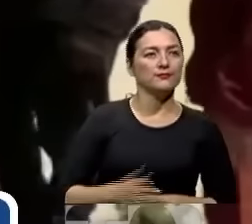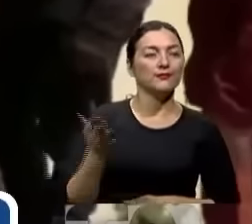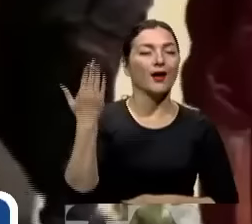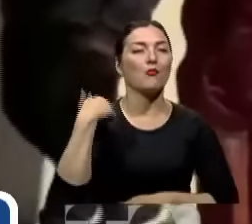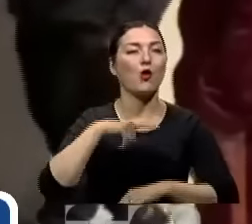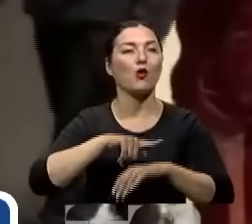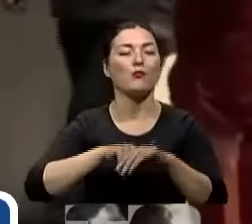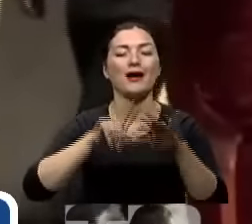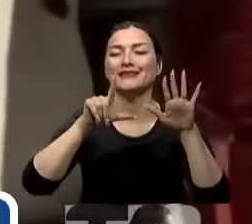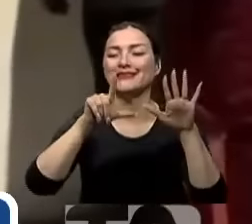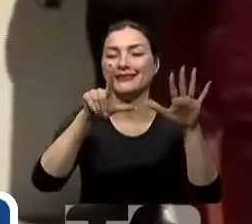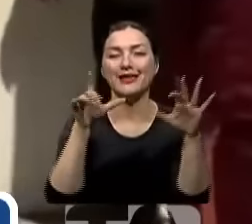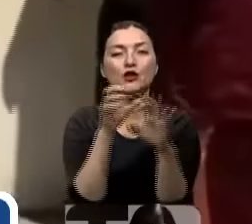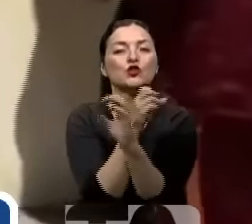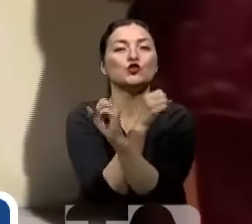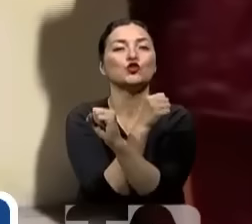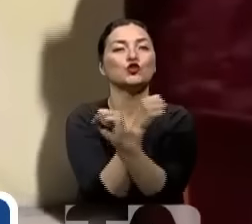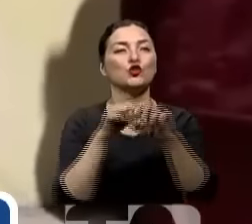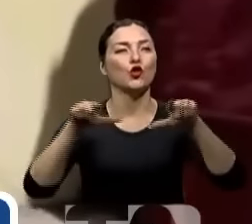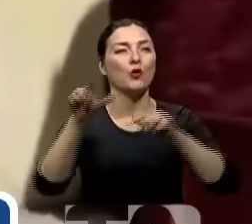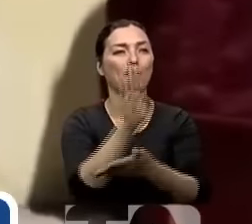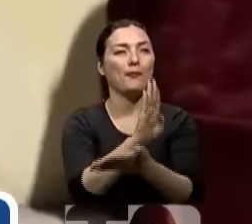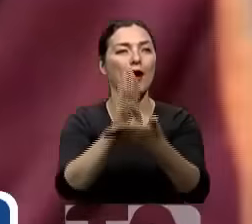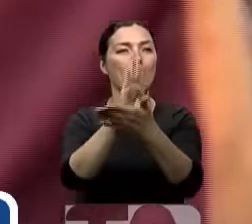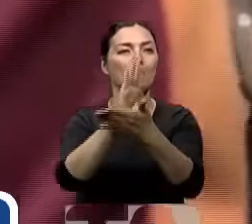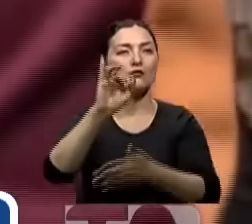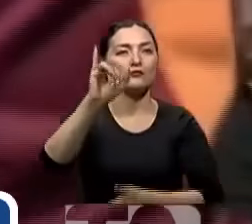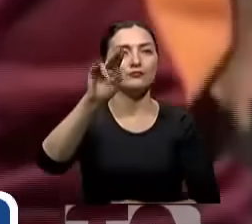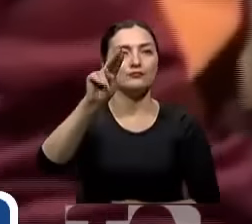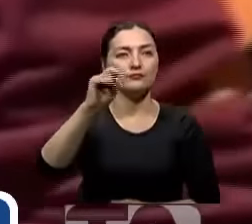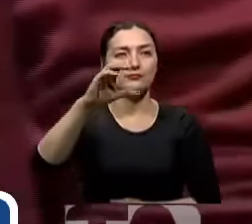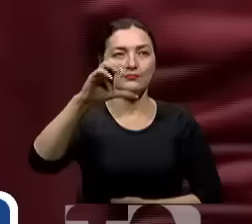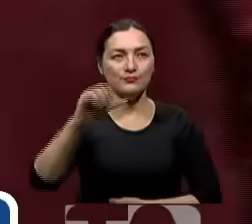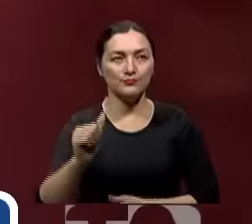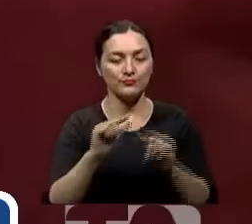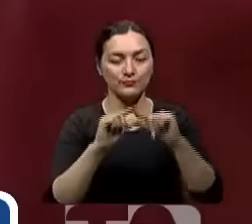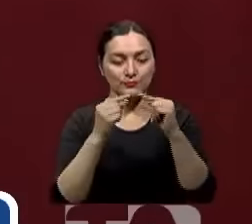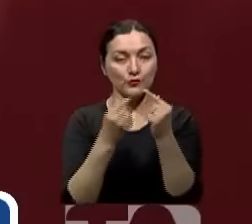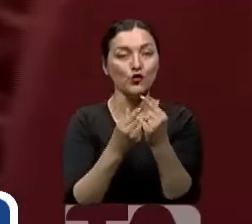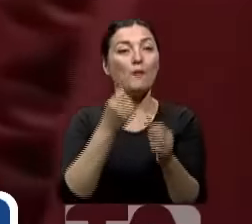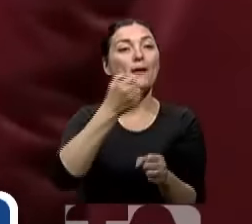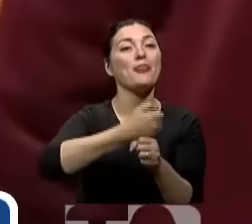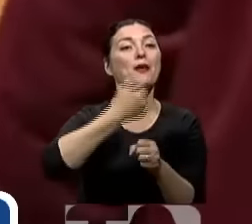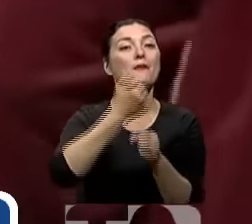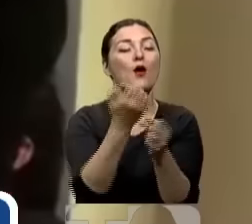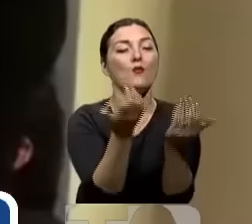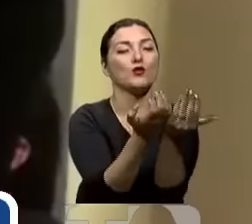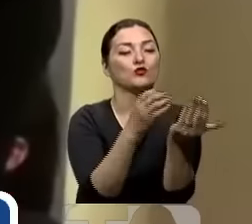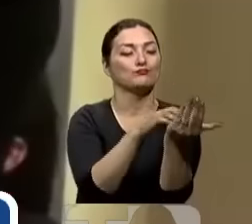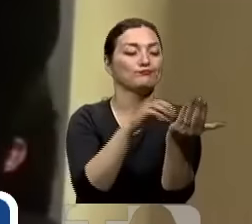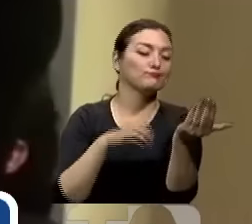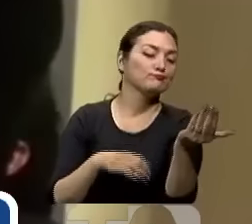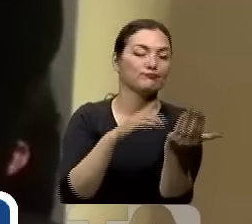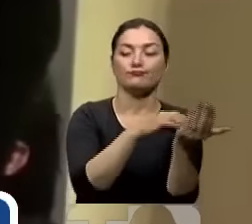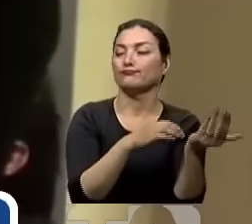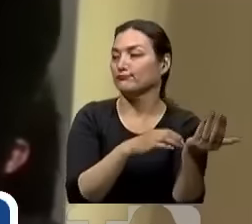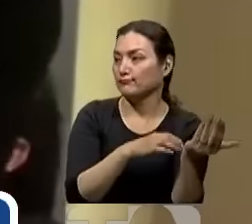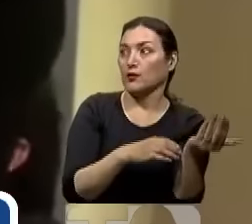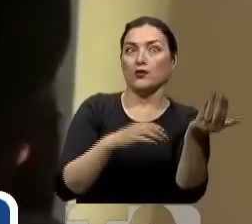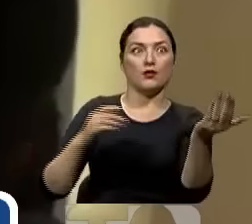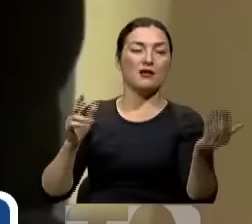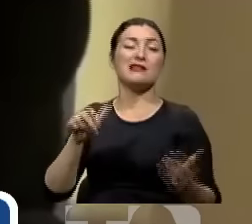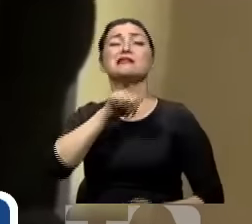las 19 horas en el sector del Inca, al norte de Quito. Un grupo de recicladores realizaban sus labores cuando fueron sorprendidos por